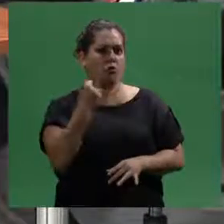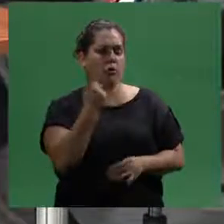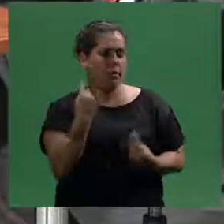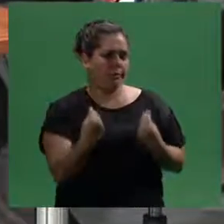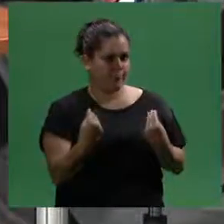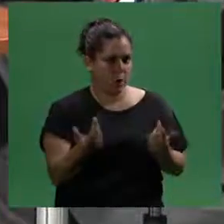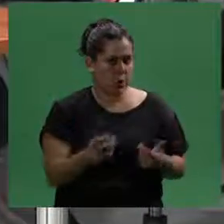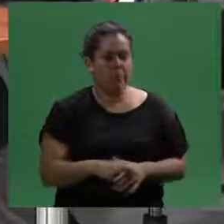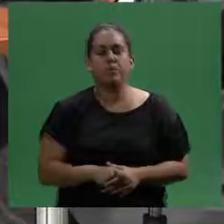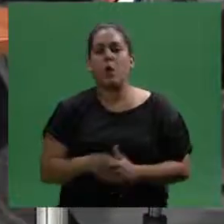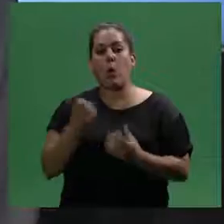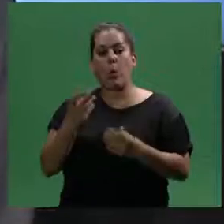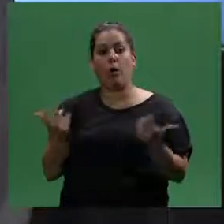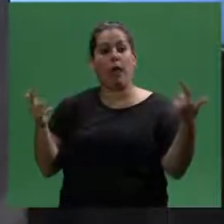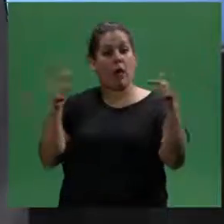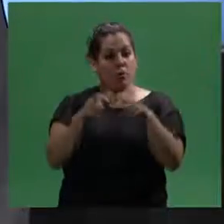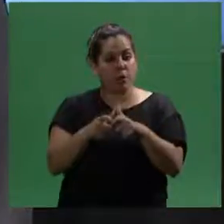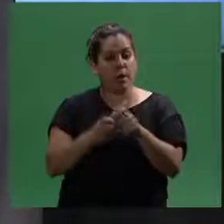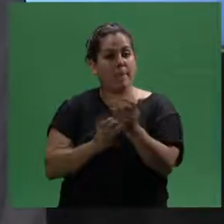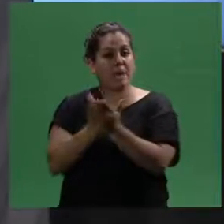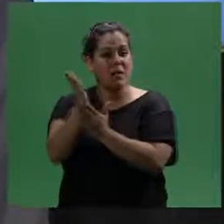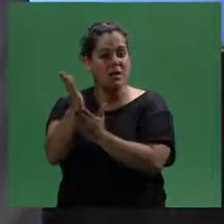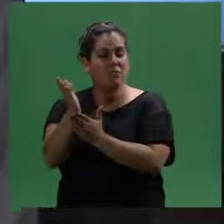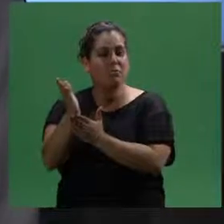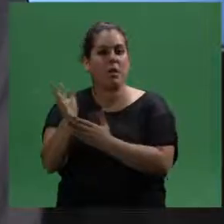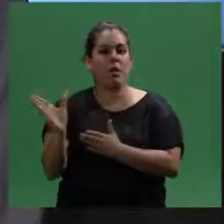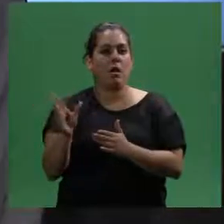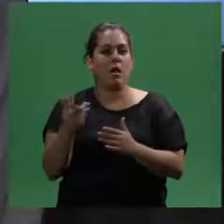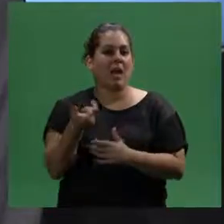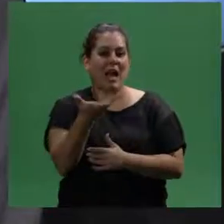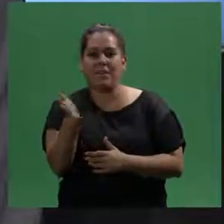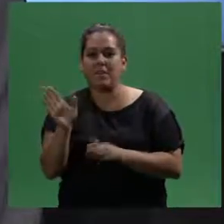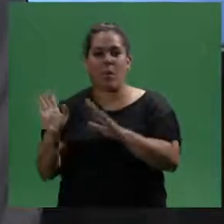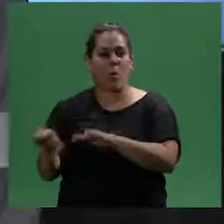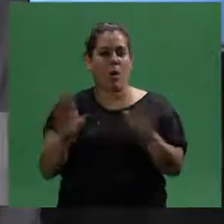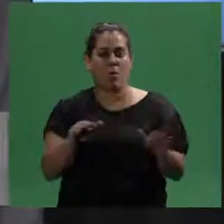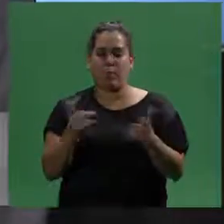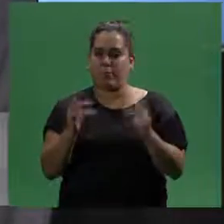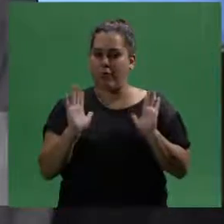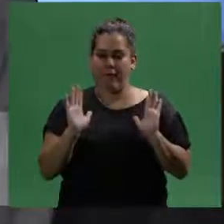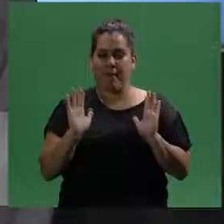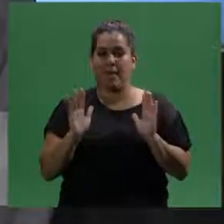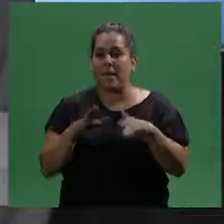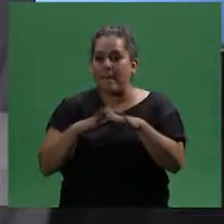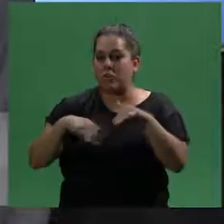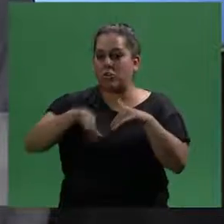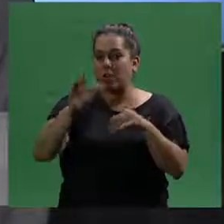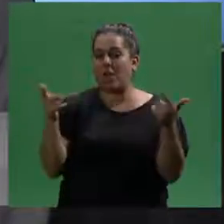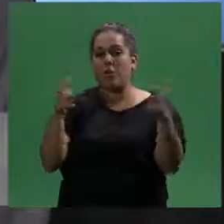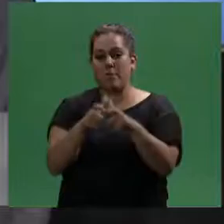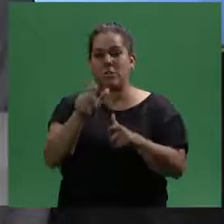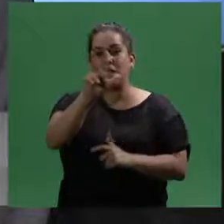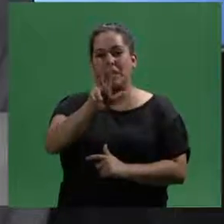autoridades de las comisiones? Bueno, las comisiones permanentes no todas tienen la misma cantidad de integrantes. La mayoría de las comisiones